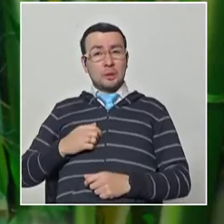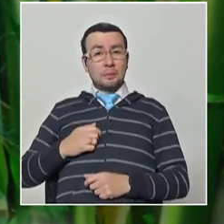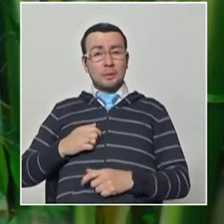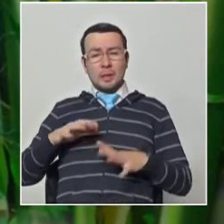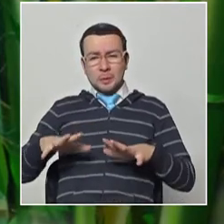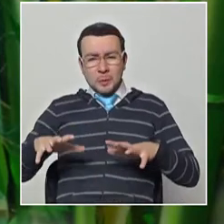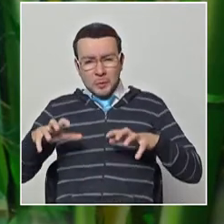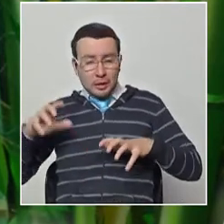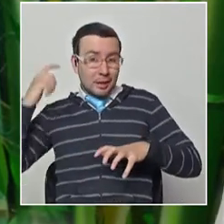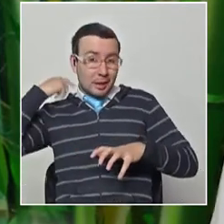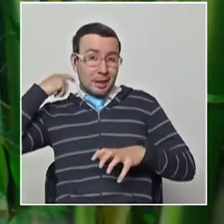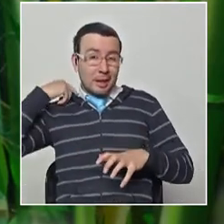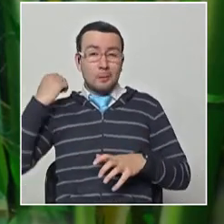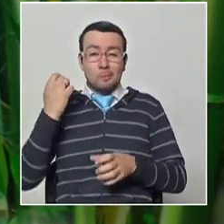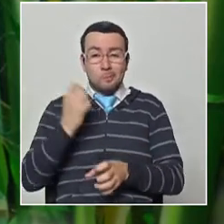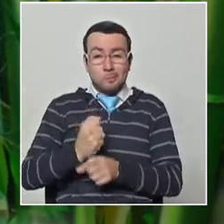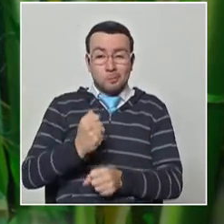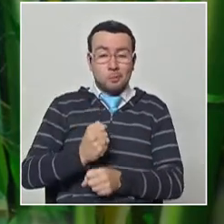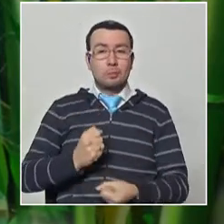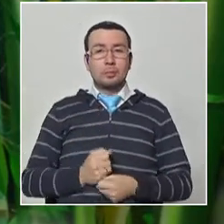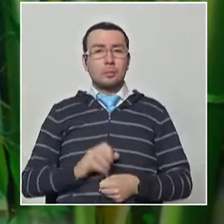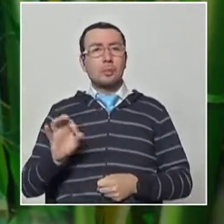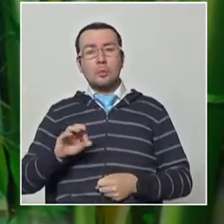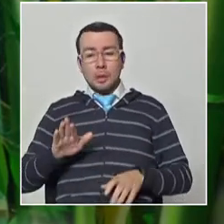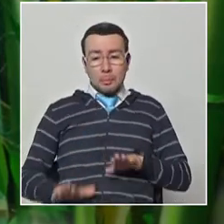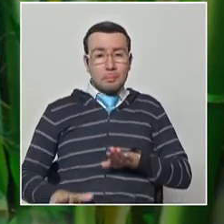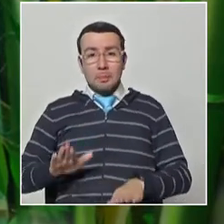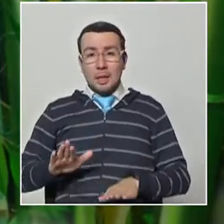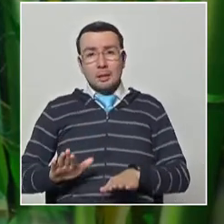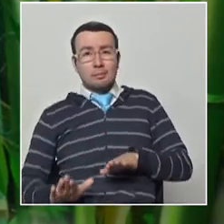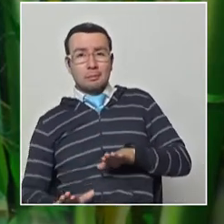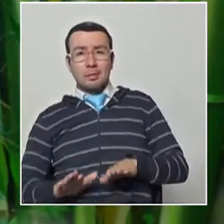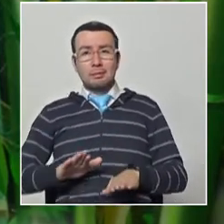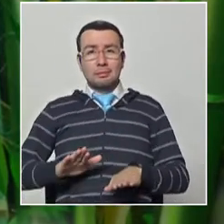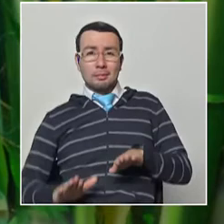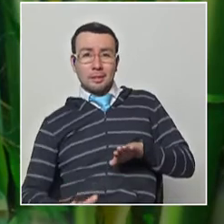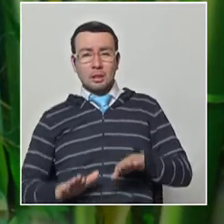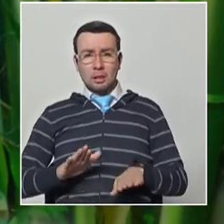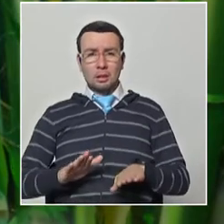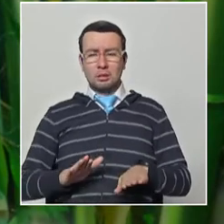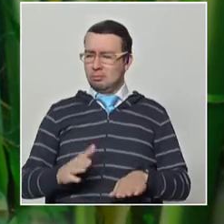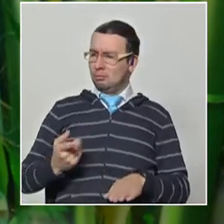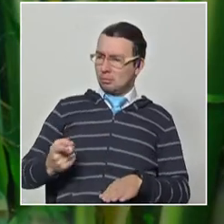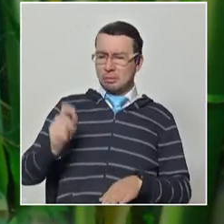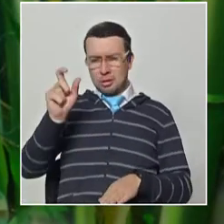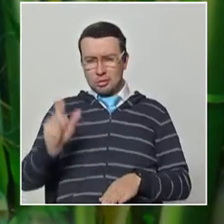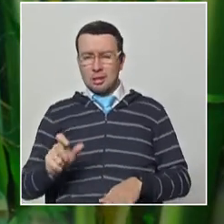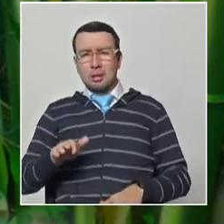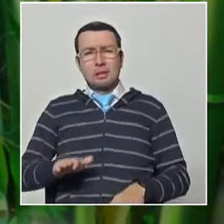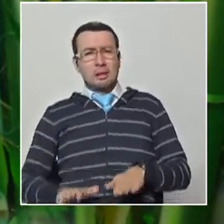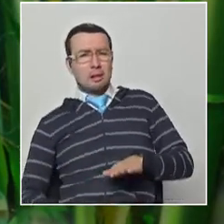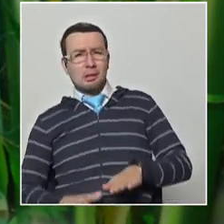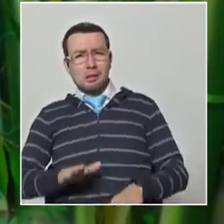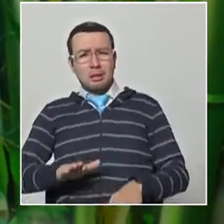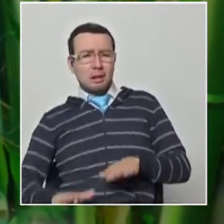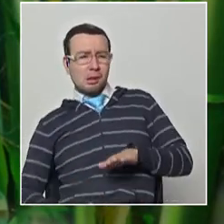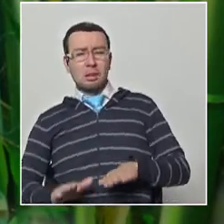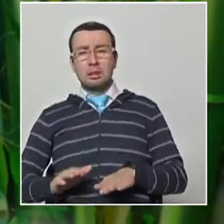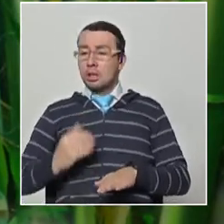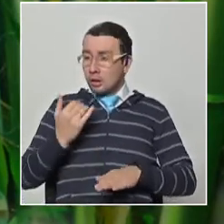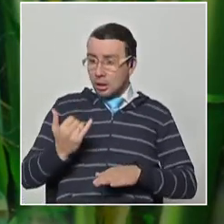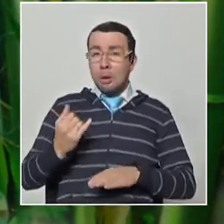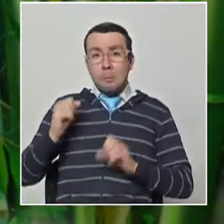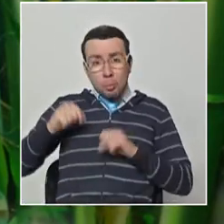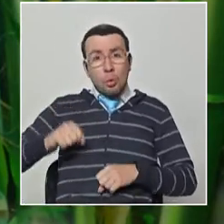cervicales acortamiento de un pie y las mentiras que habían cortado le puedo hablar de cabeza si